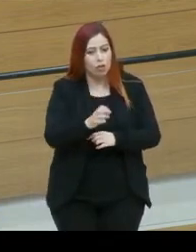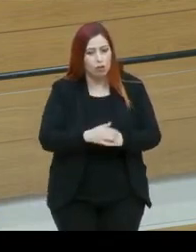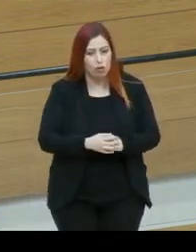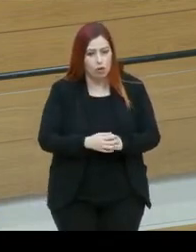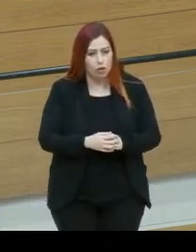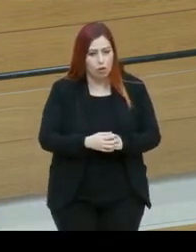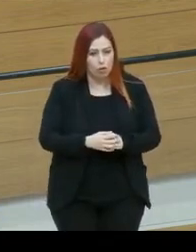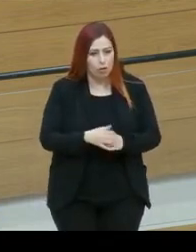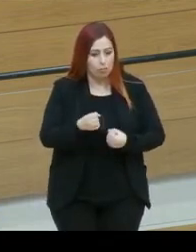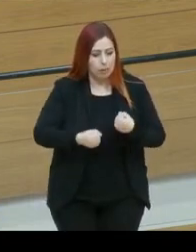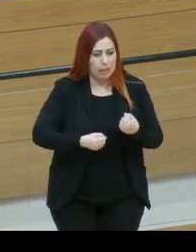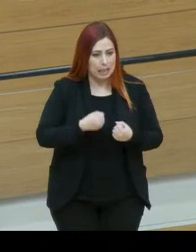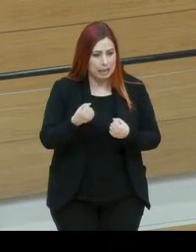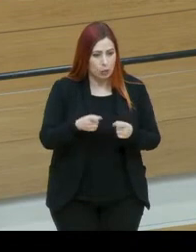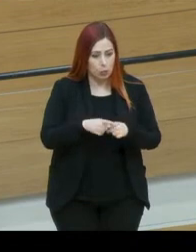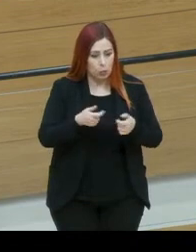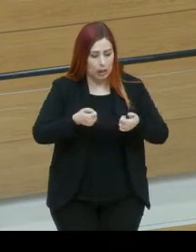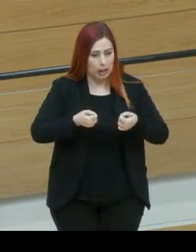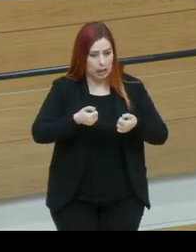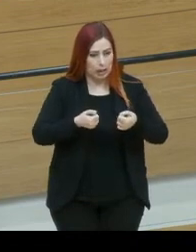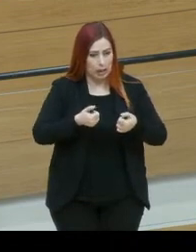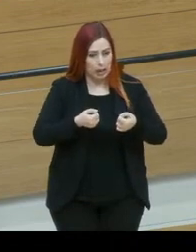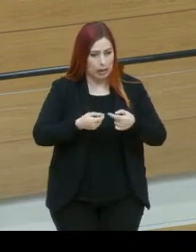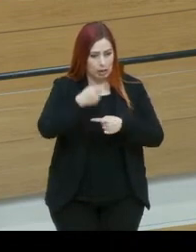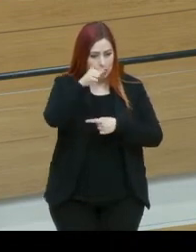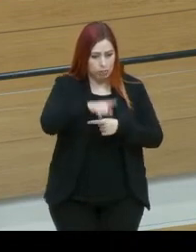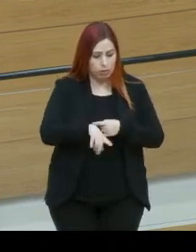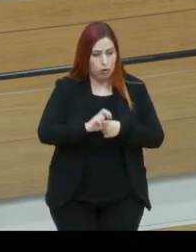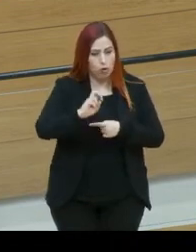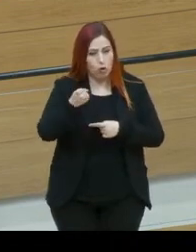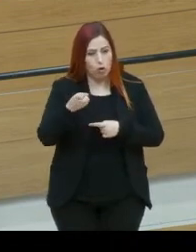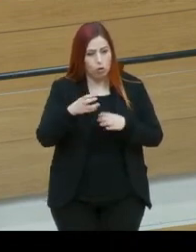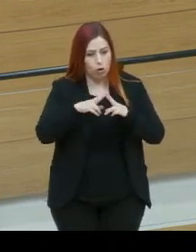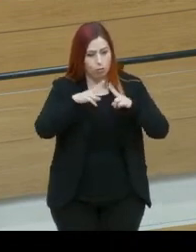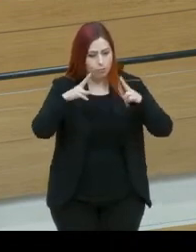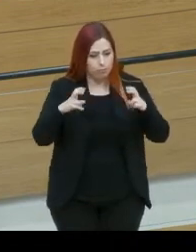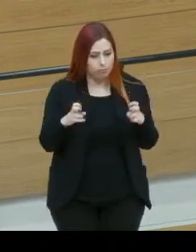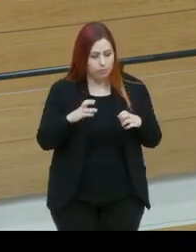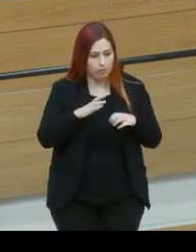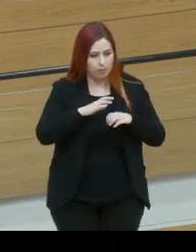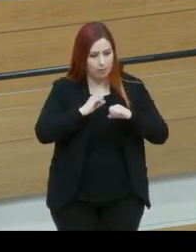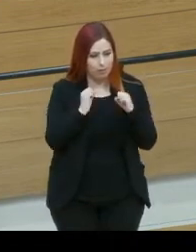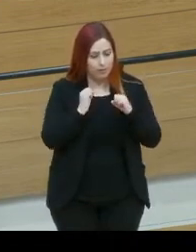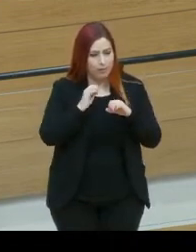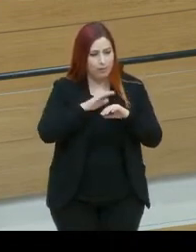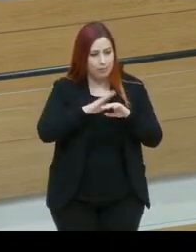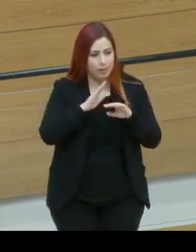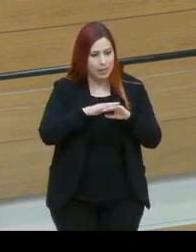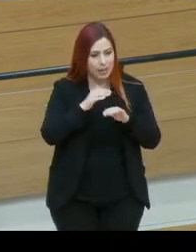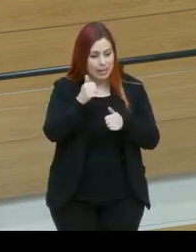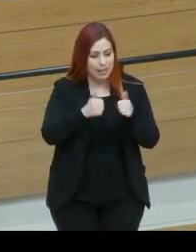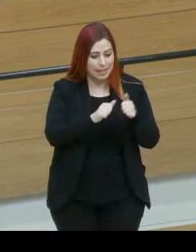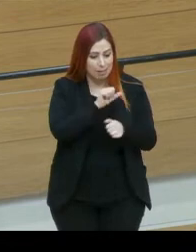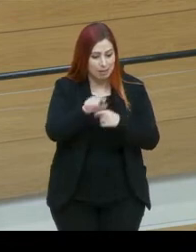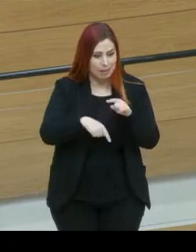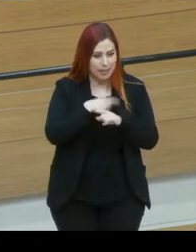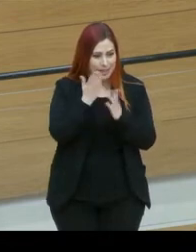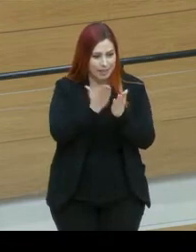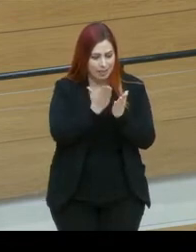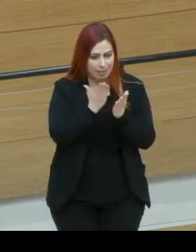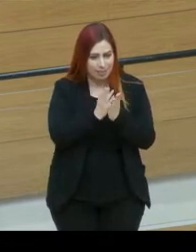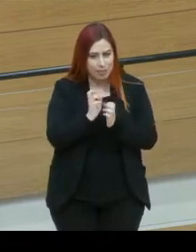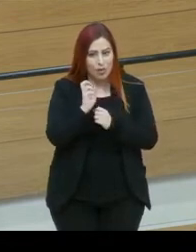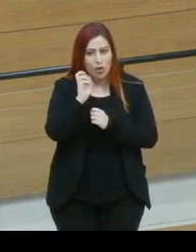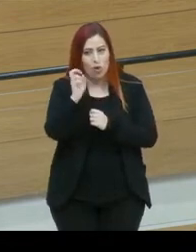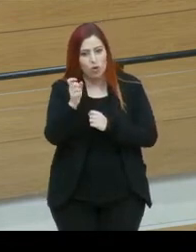hacéis una maratón de videojuegos, a lo mejor algunos os quedáis estudiando para el examen de la semana que viene, otros, como